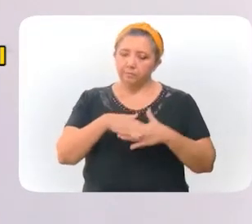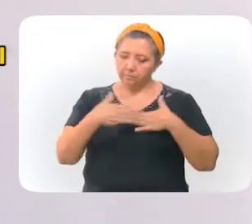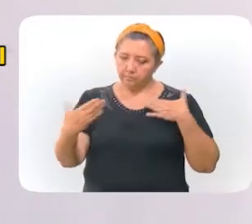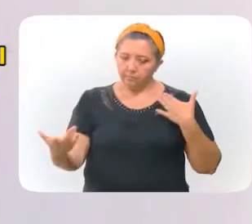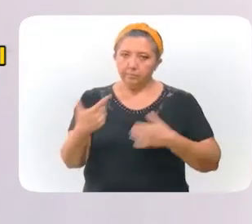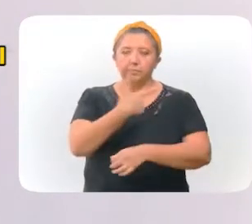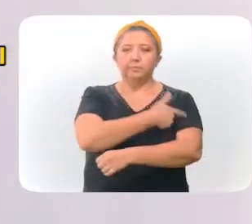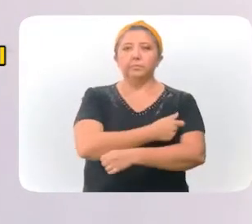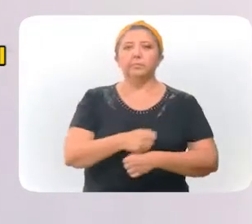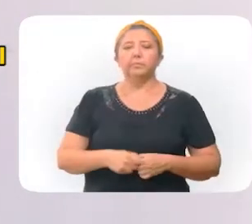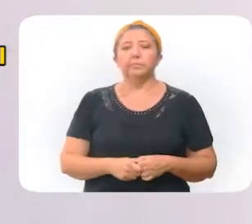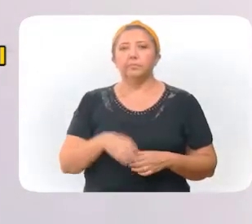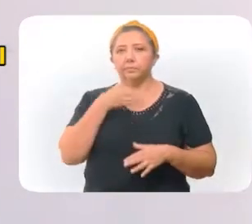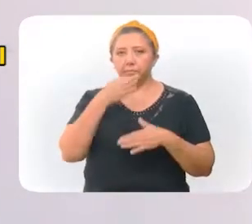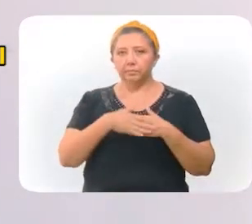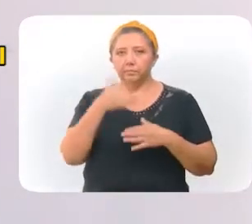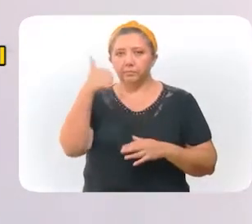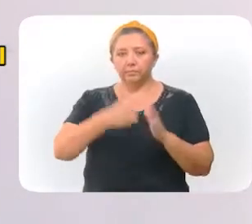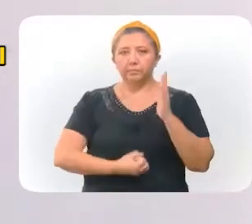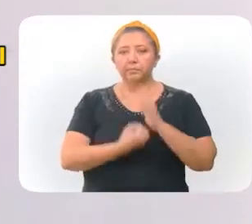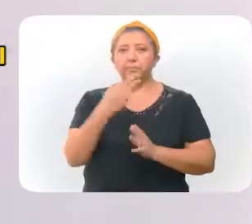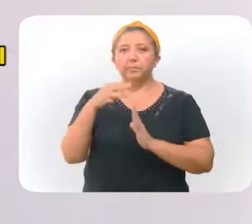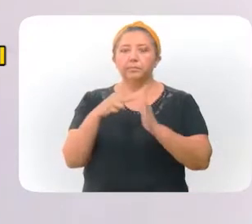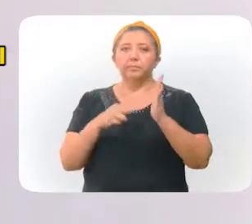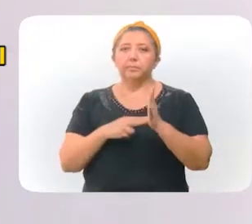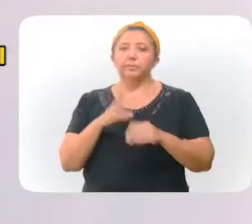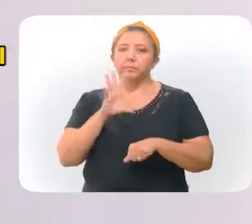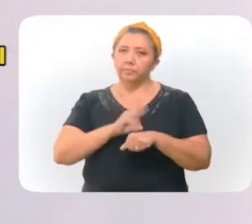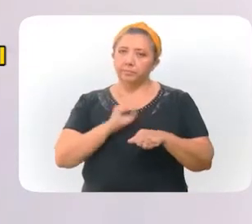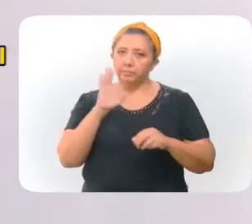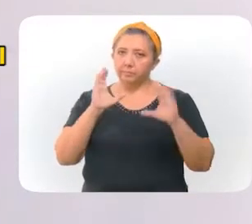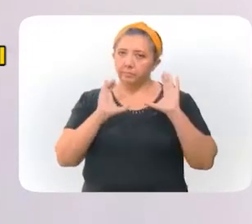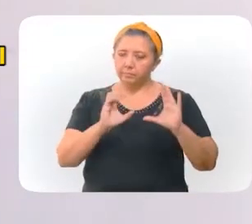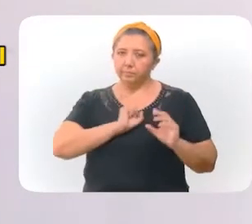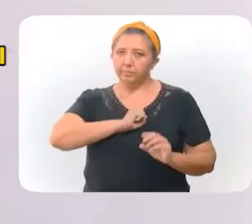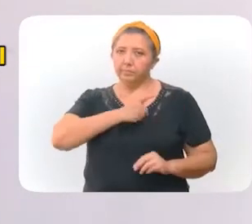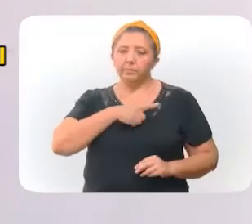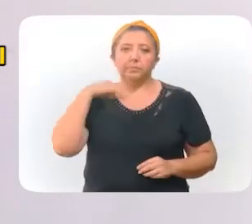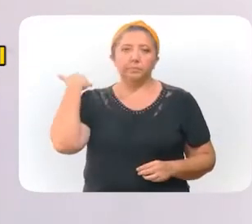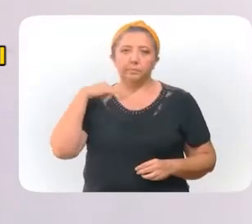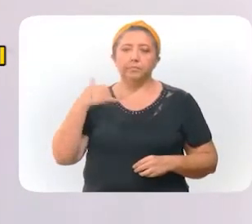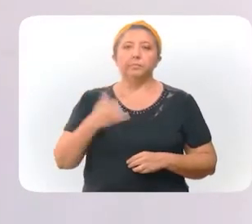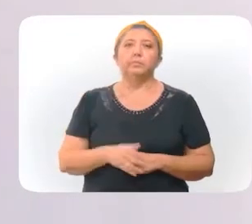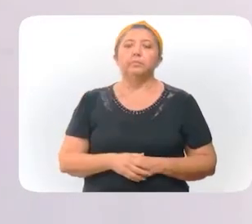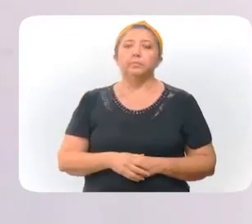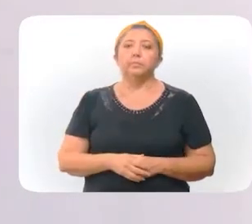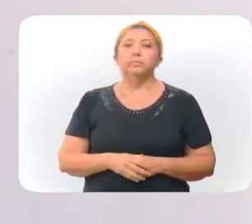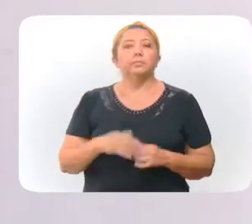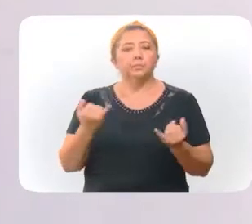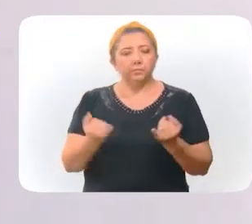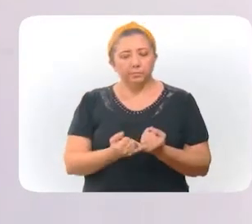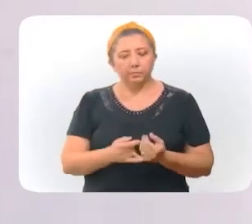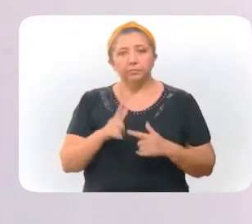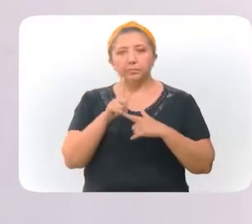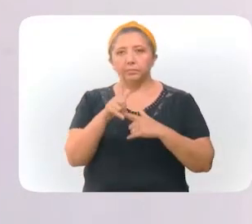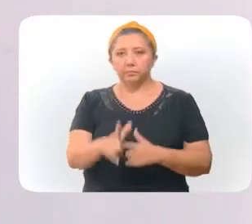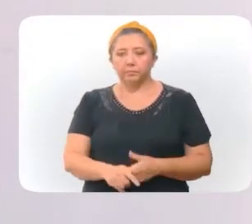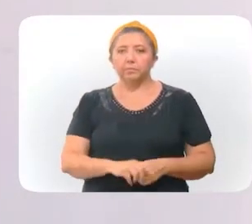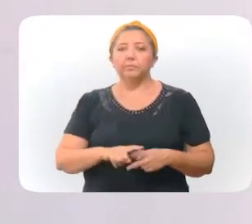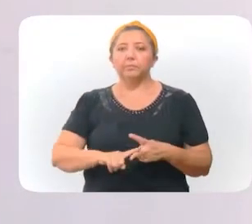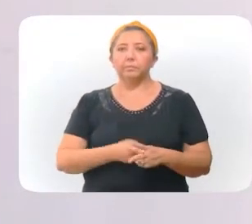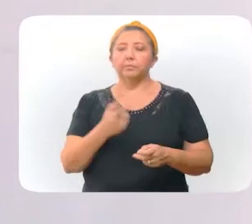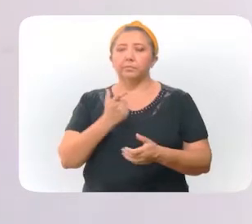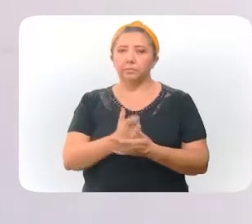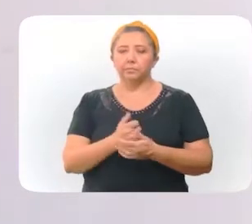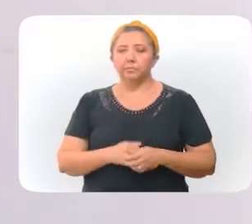de la vacunación, se anunciaron 6 nuevas medidas que permitirán seguir protegiendo la salud de los yucatecos, pero al mismo tiempo continuar con la